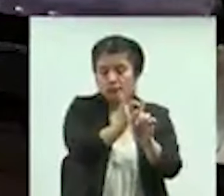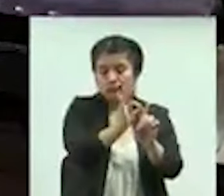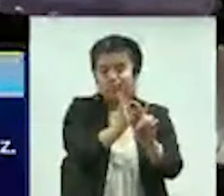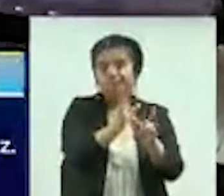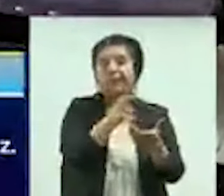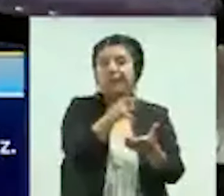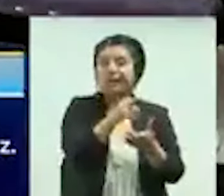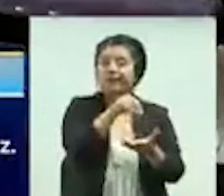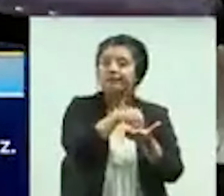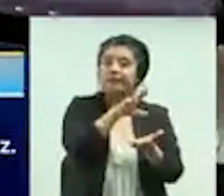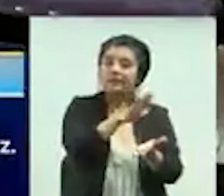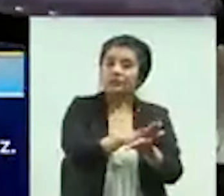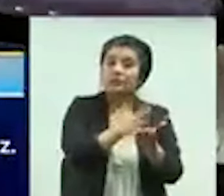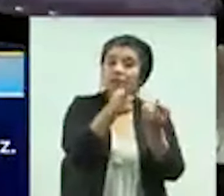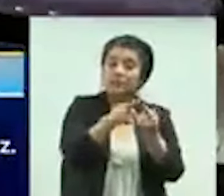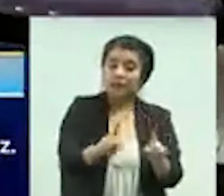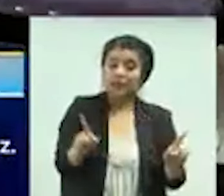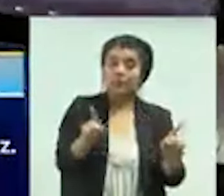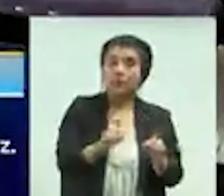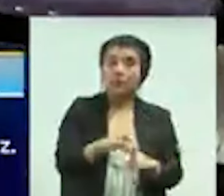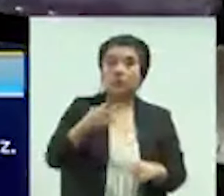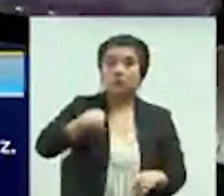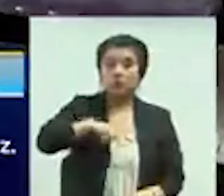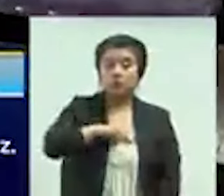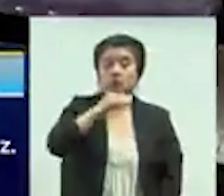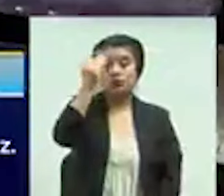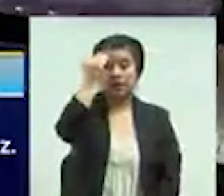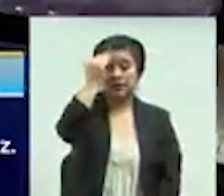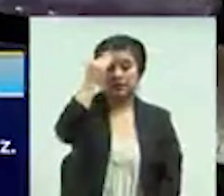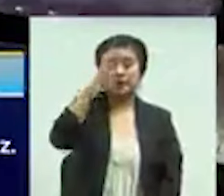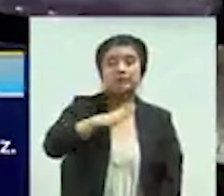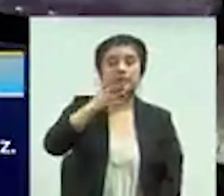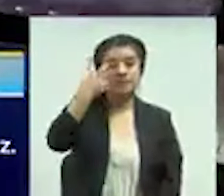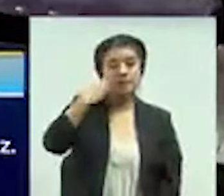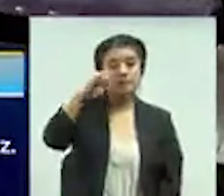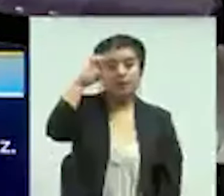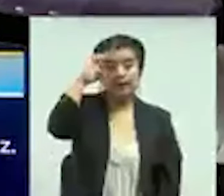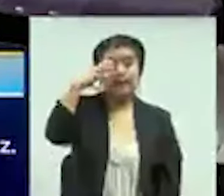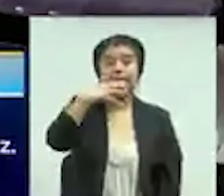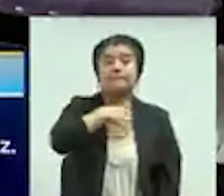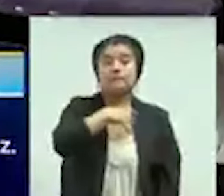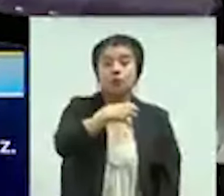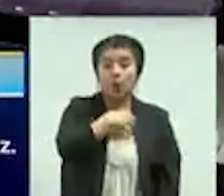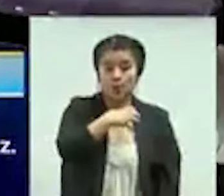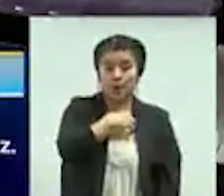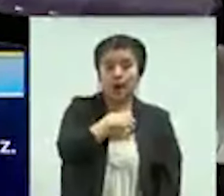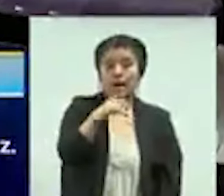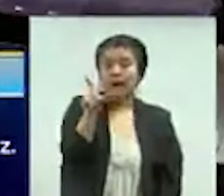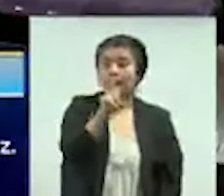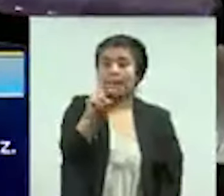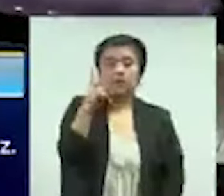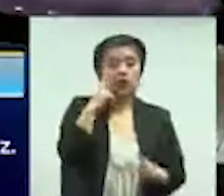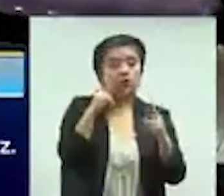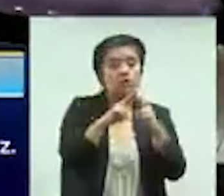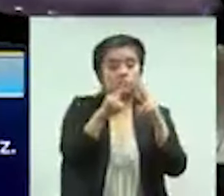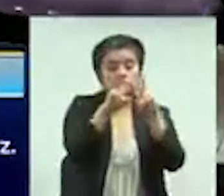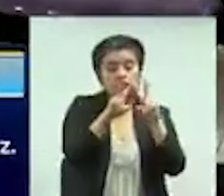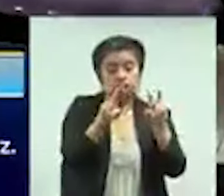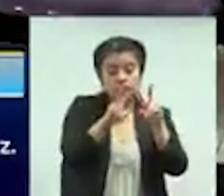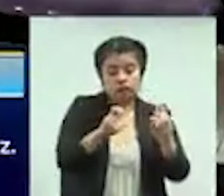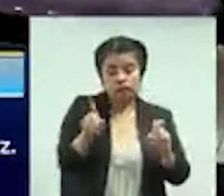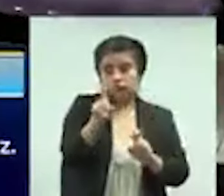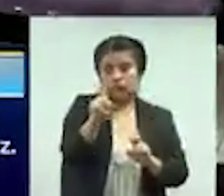interpelación. Sin embargo, sí sabemos que existe una política interna que no conocemos al detalle, que no